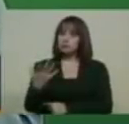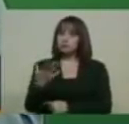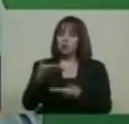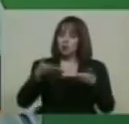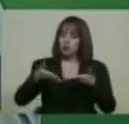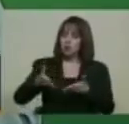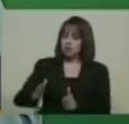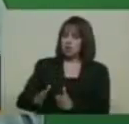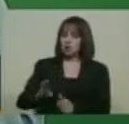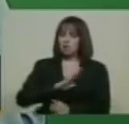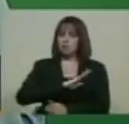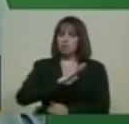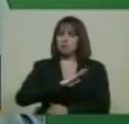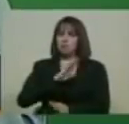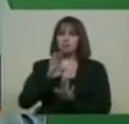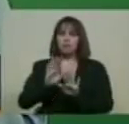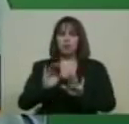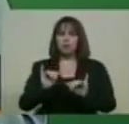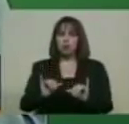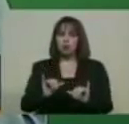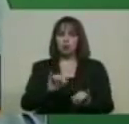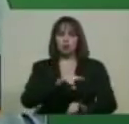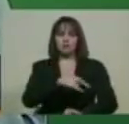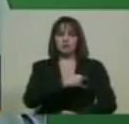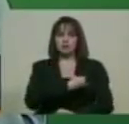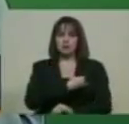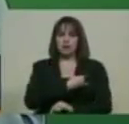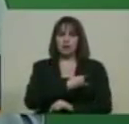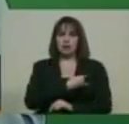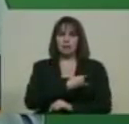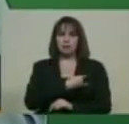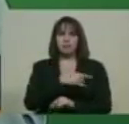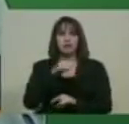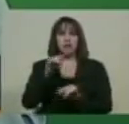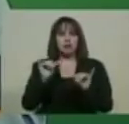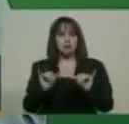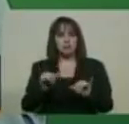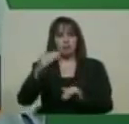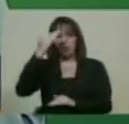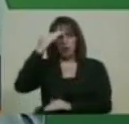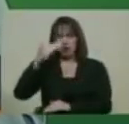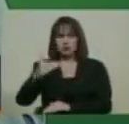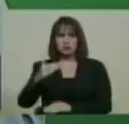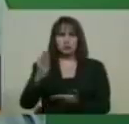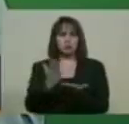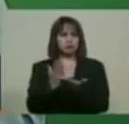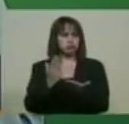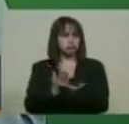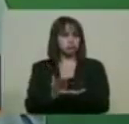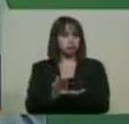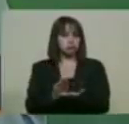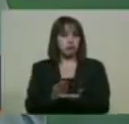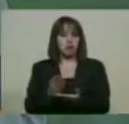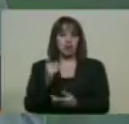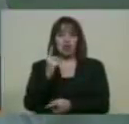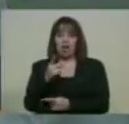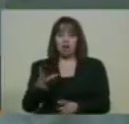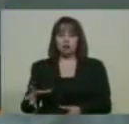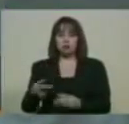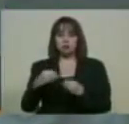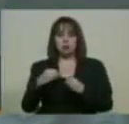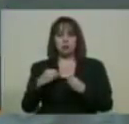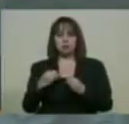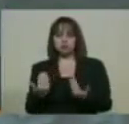de esta misma academia, un hijo de este mismo ejército, le tocó la tarea